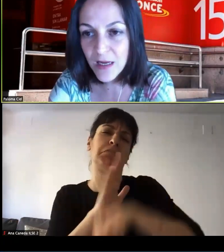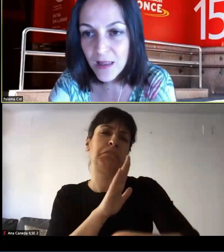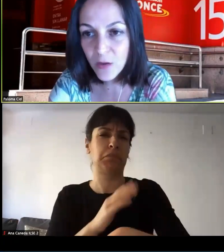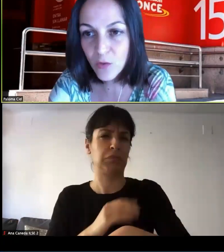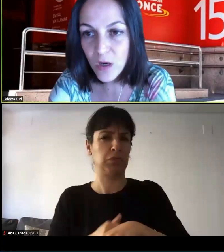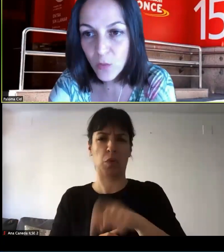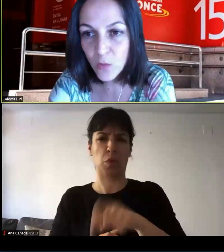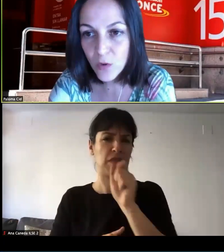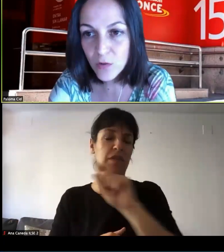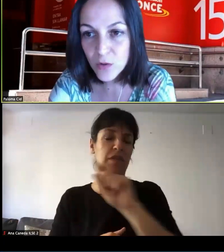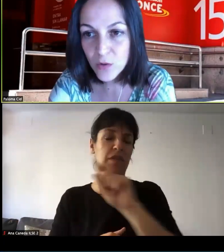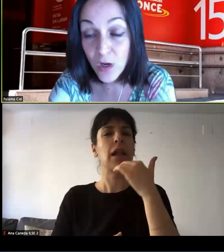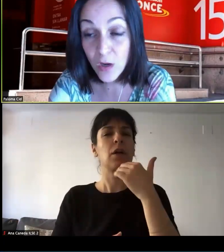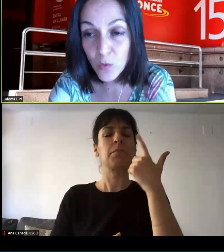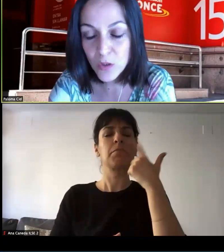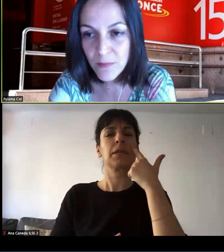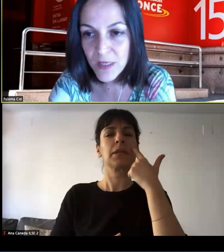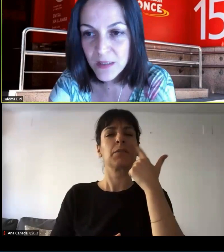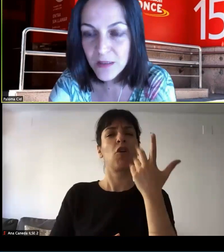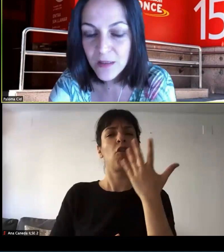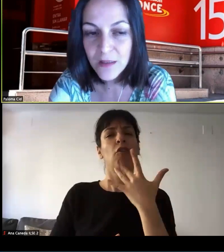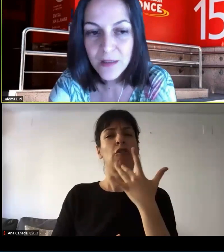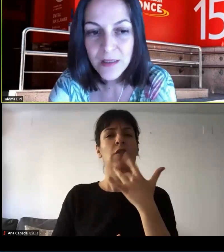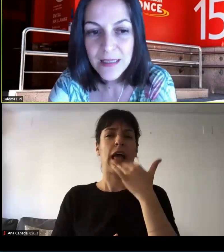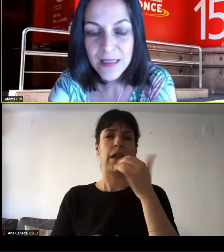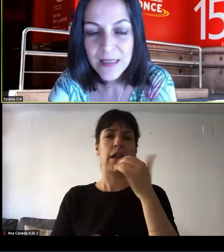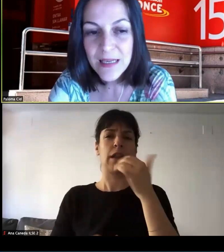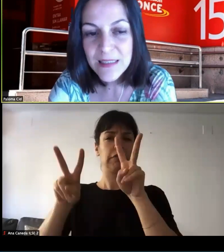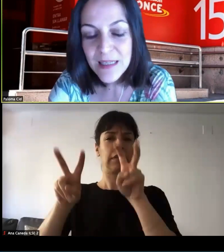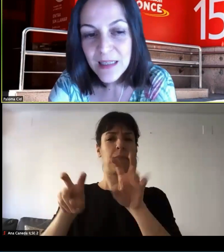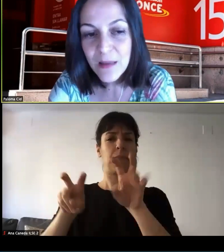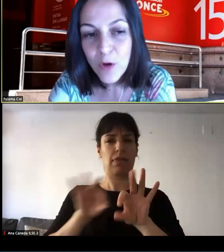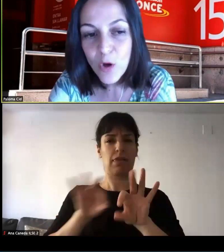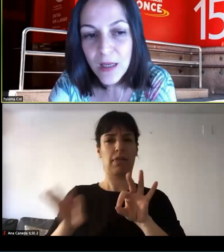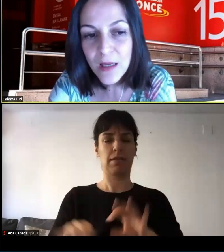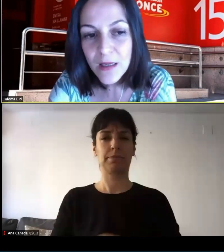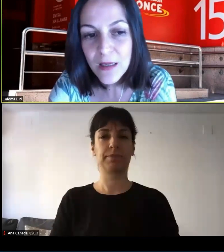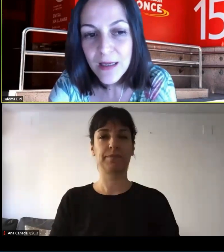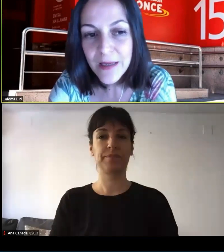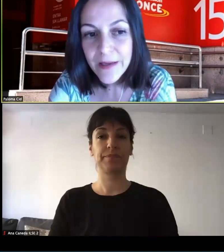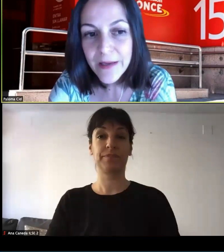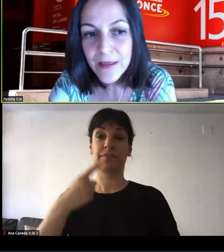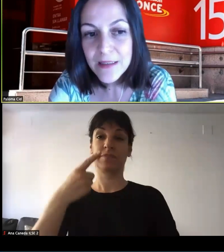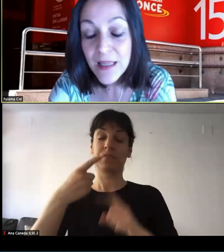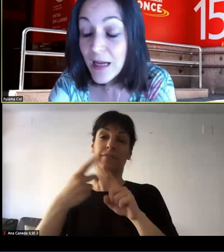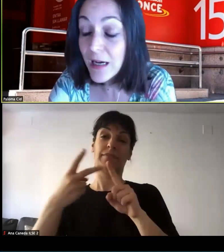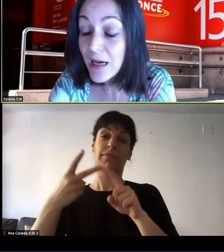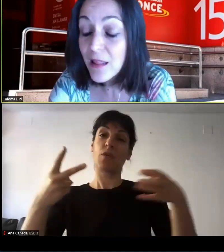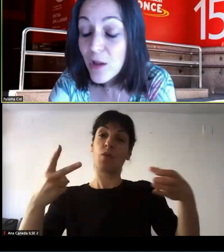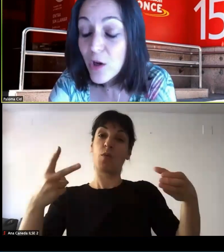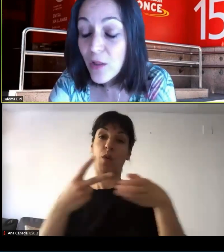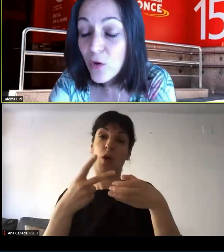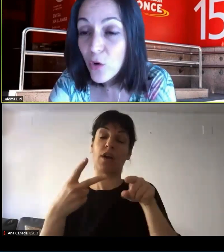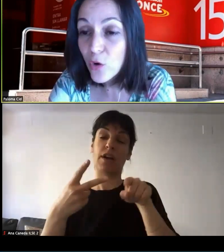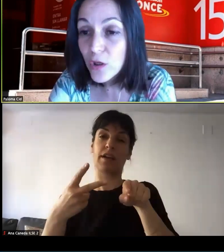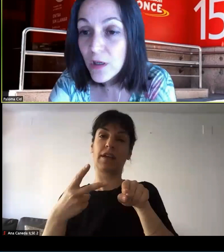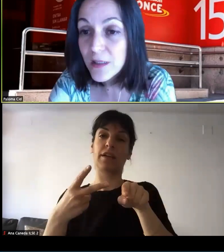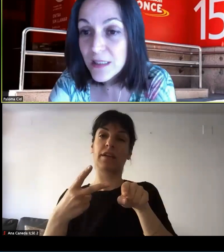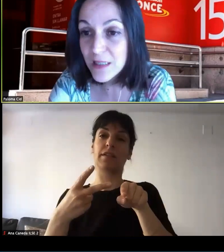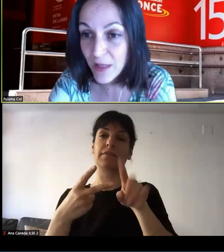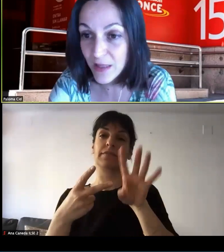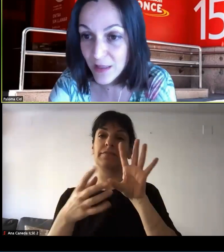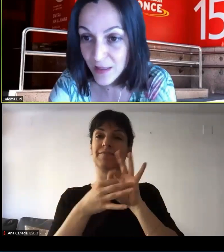familiarizar con algunos temas. Y el siguiente bloque estará relacionado